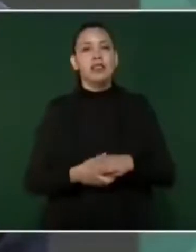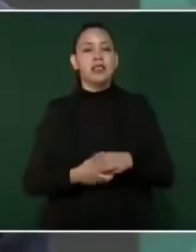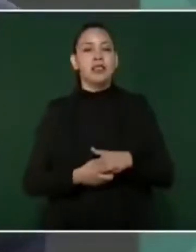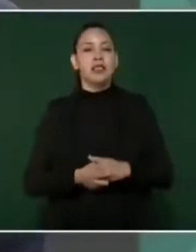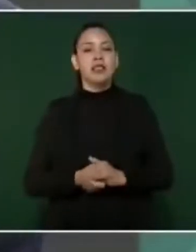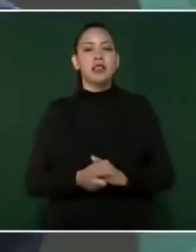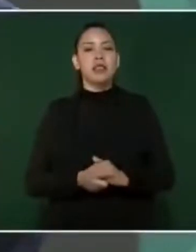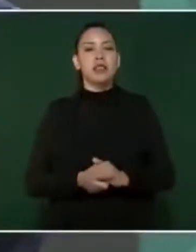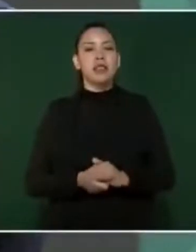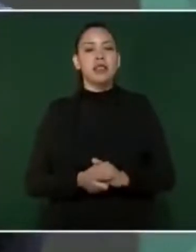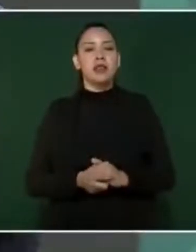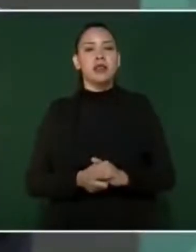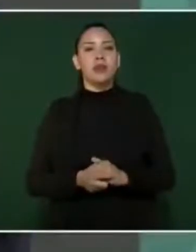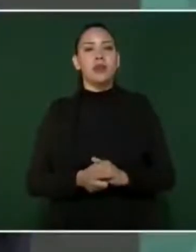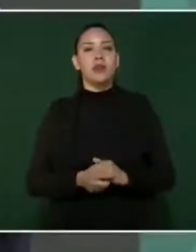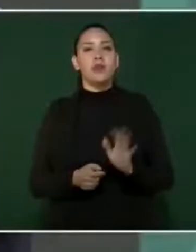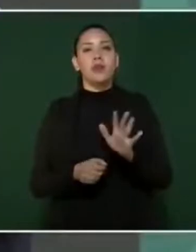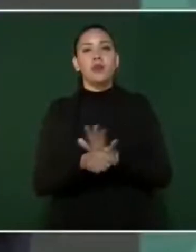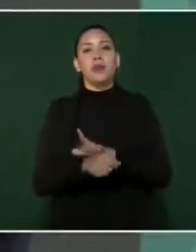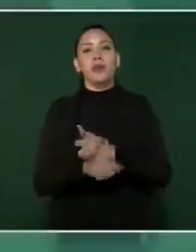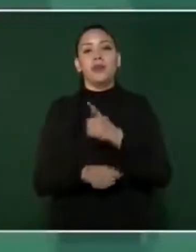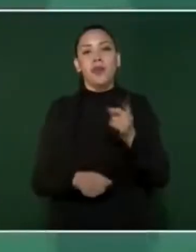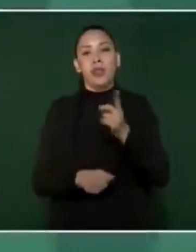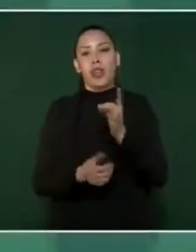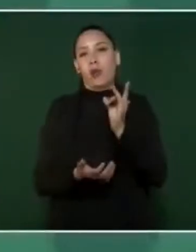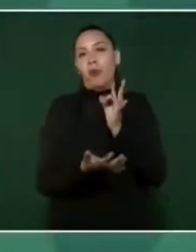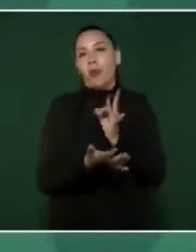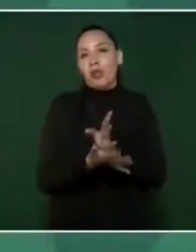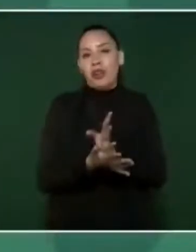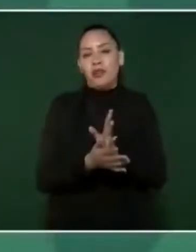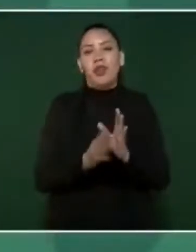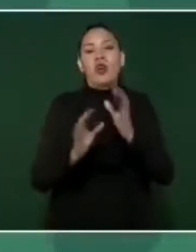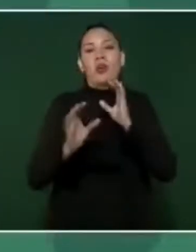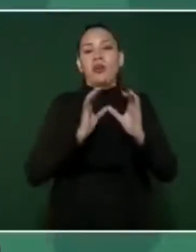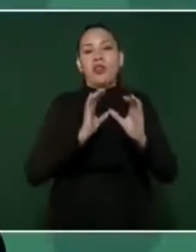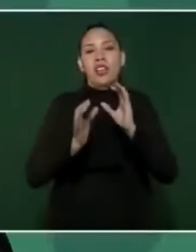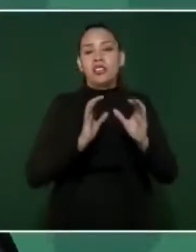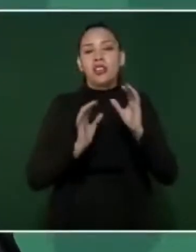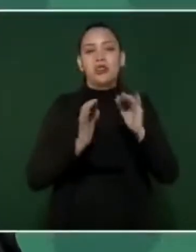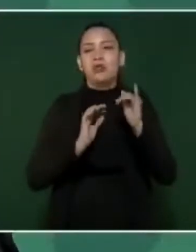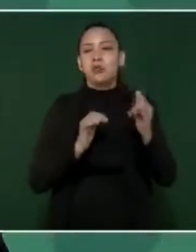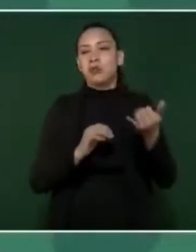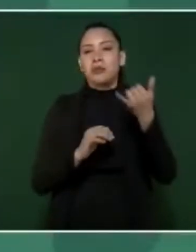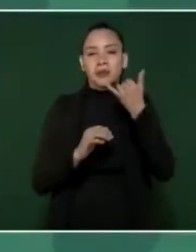teléfono, pues siempre hay golondrinas en el alambre.